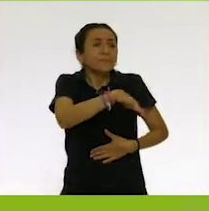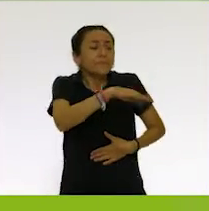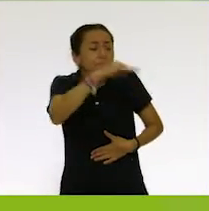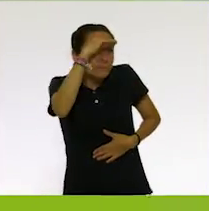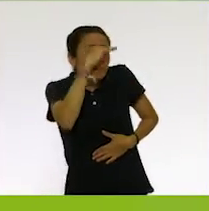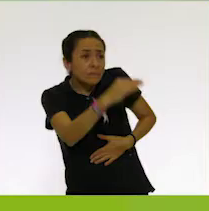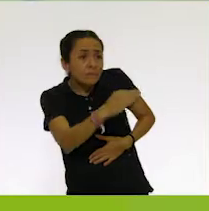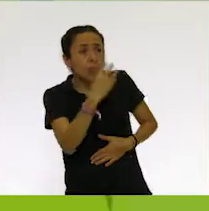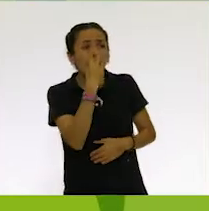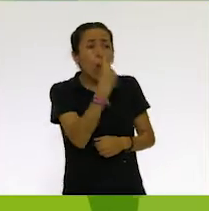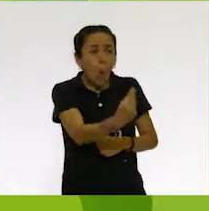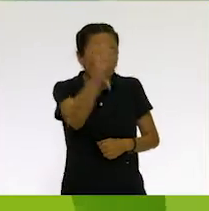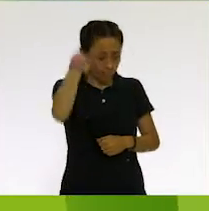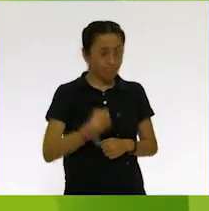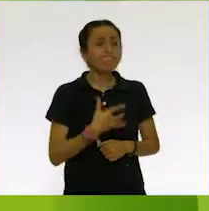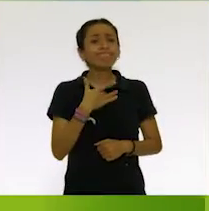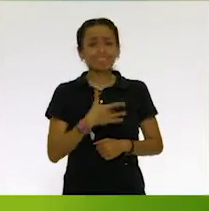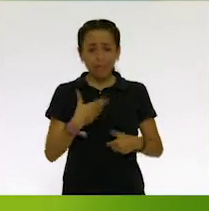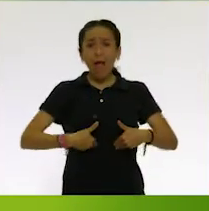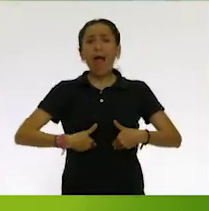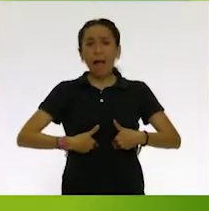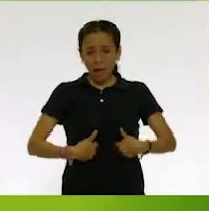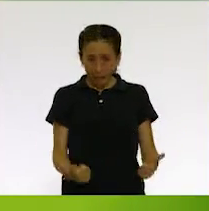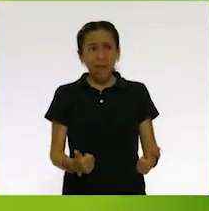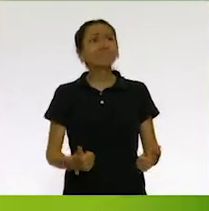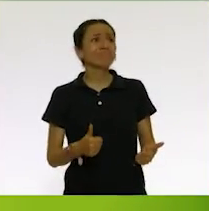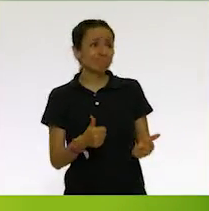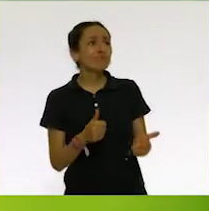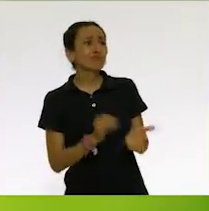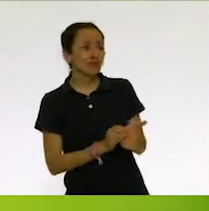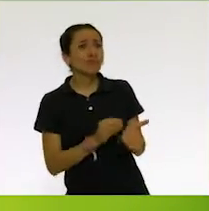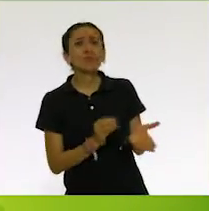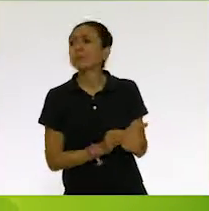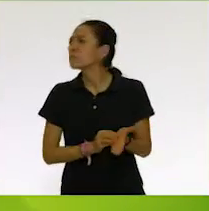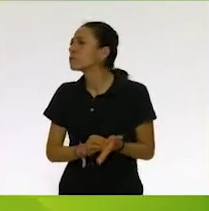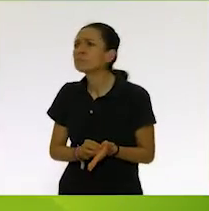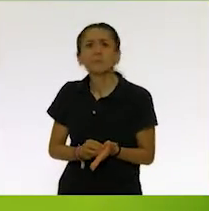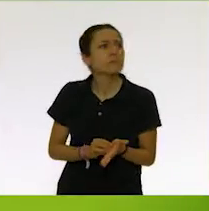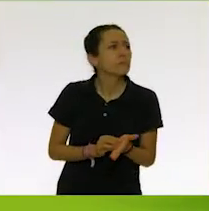lobo. Señor lobo, ¿dónde está?